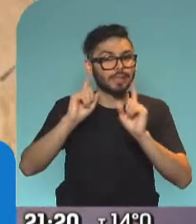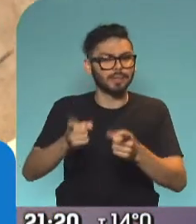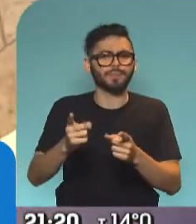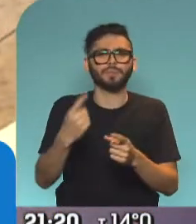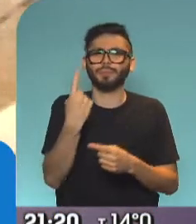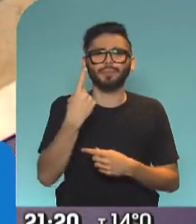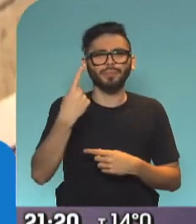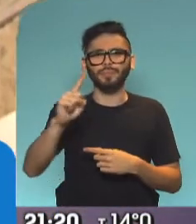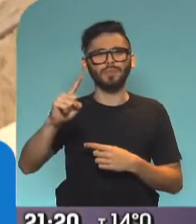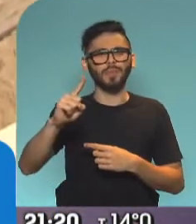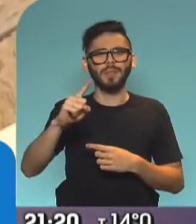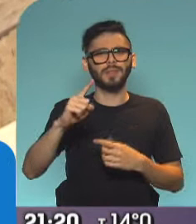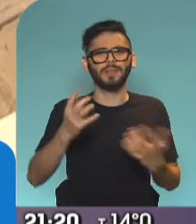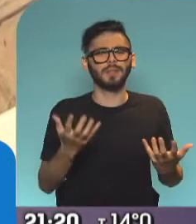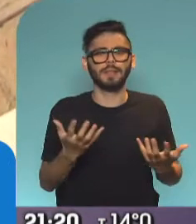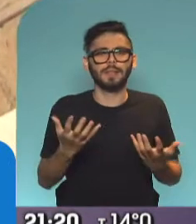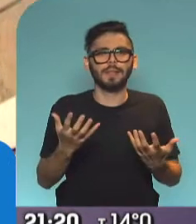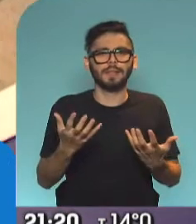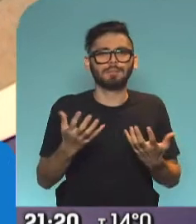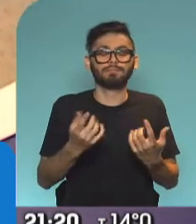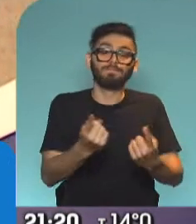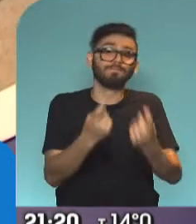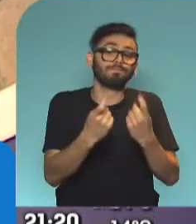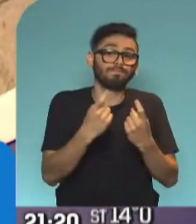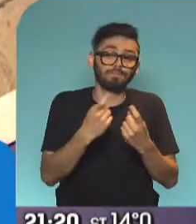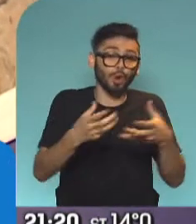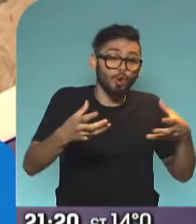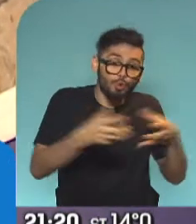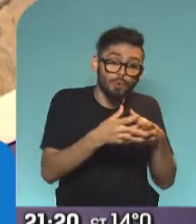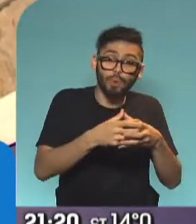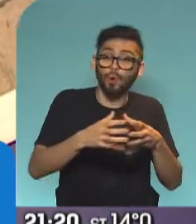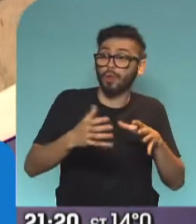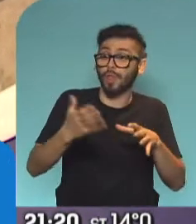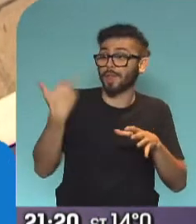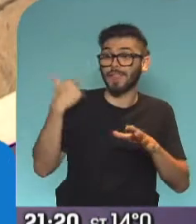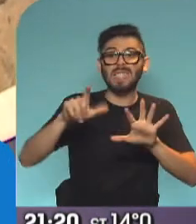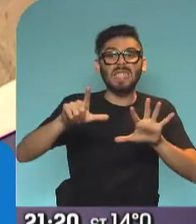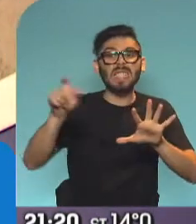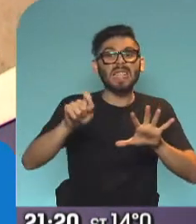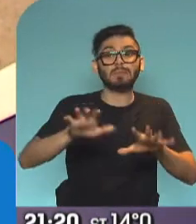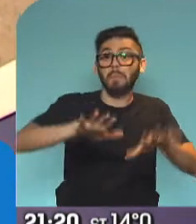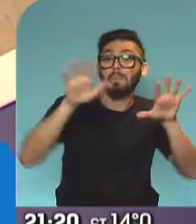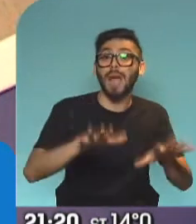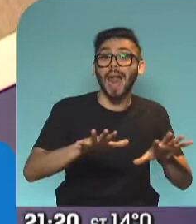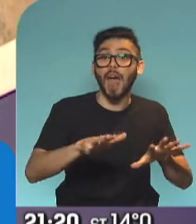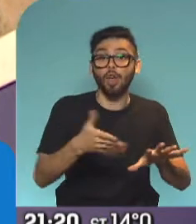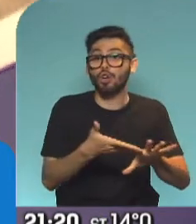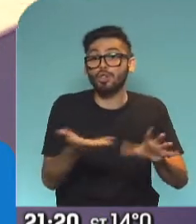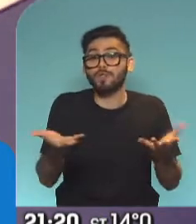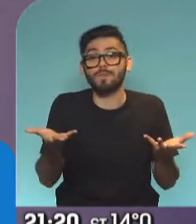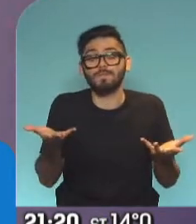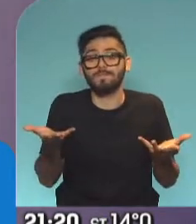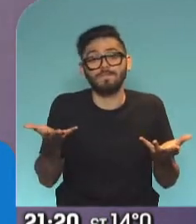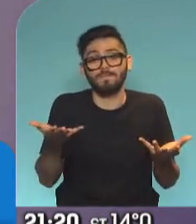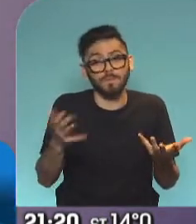Pero básicamente es una necesidad de un sector que está parado desde hace 7 meses, así que estamos muy